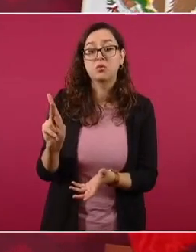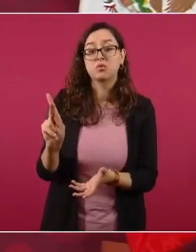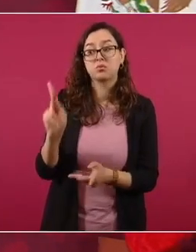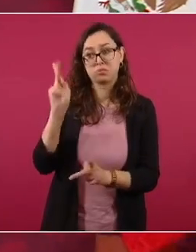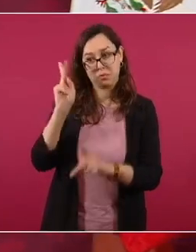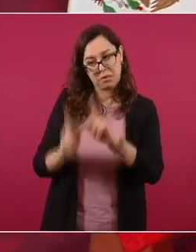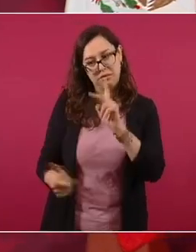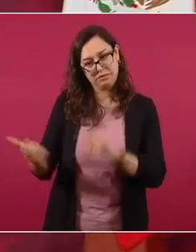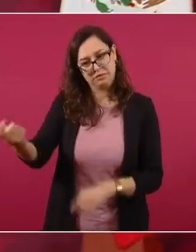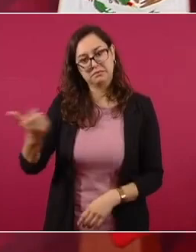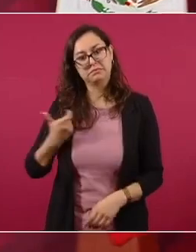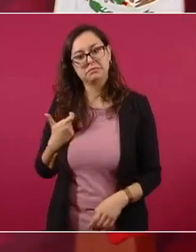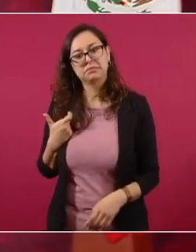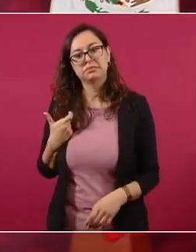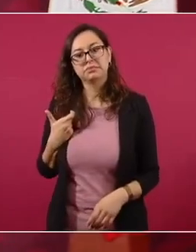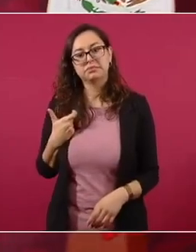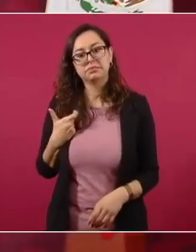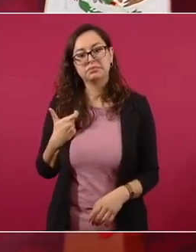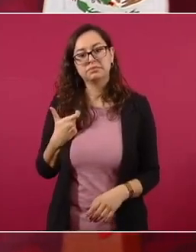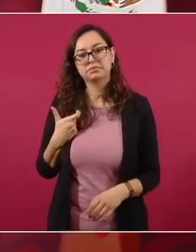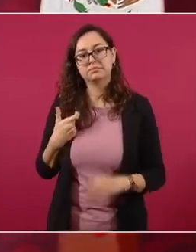un moche.